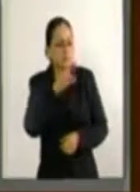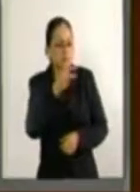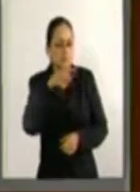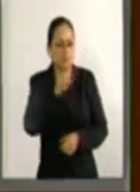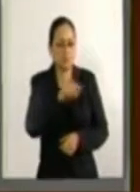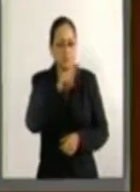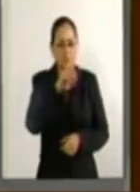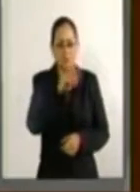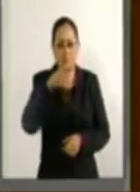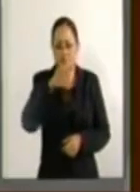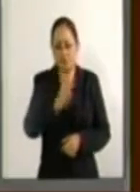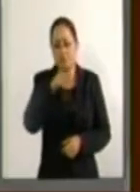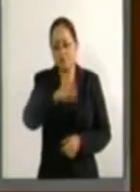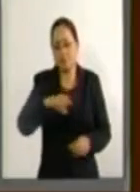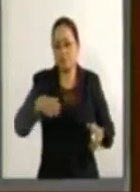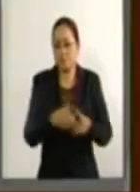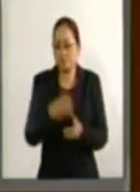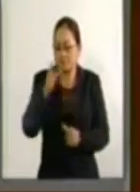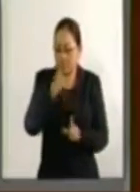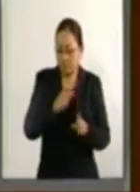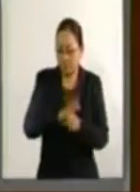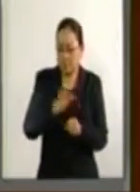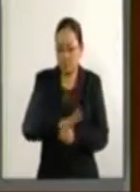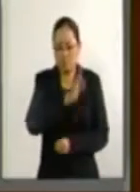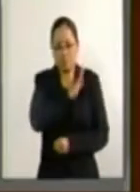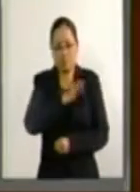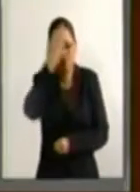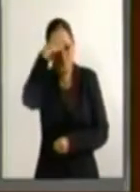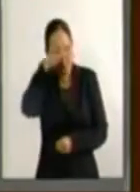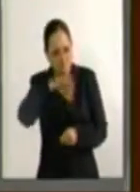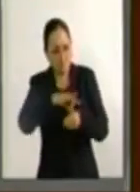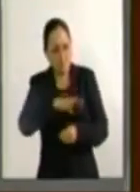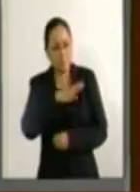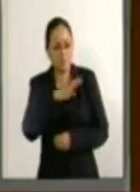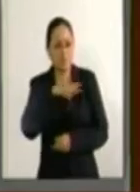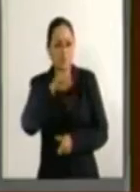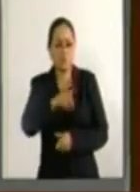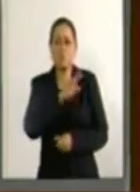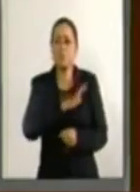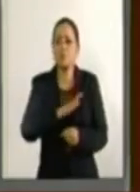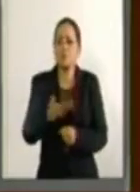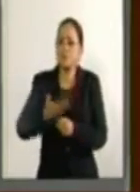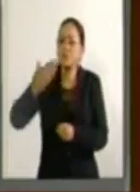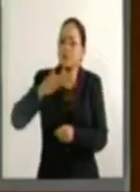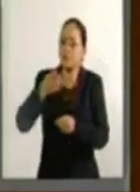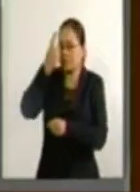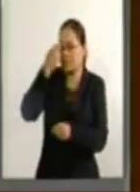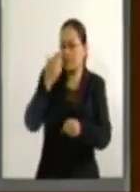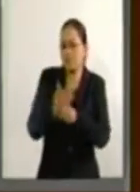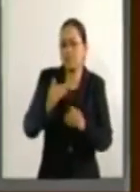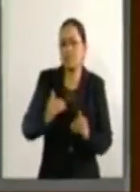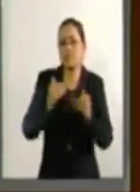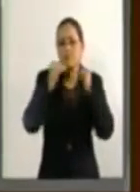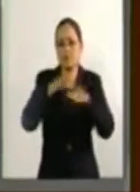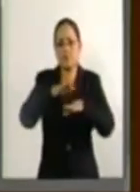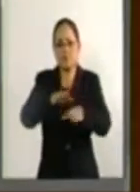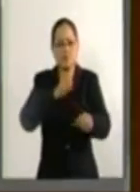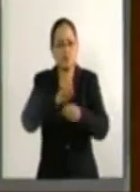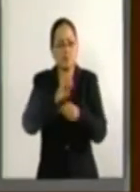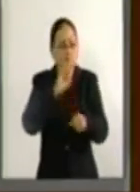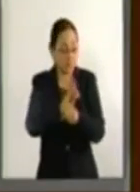Mendívil. Es un perfil competente e experimentado, al haberse desempeñado anteriormente como directora general de Protección